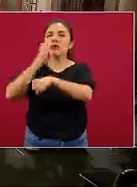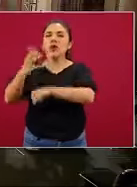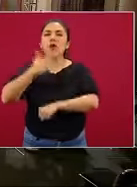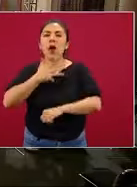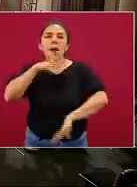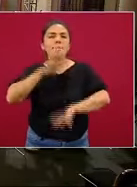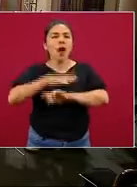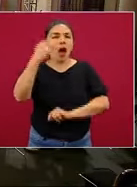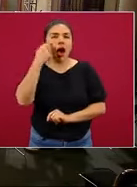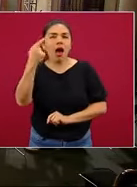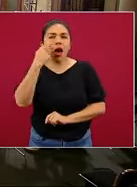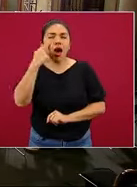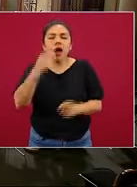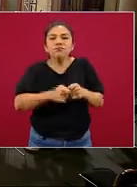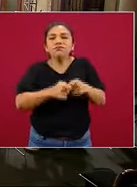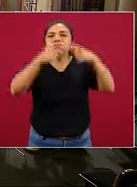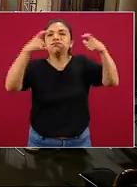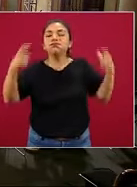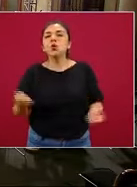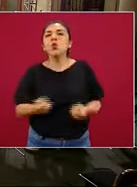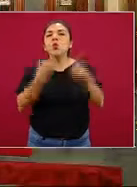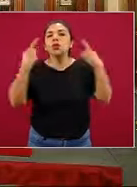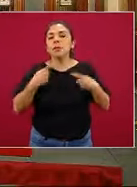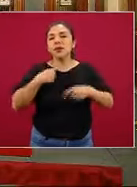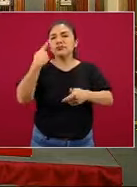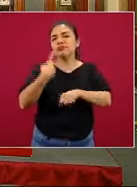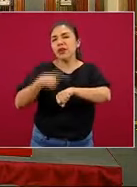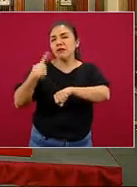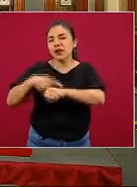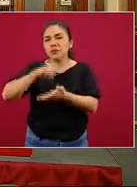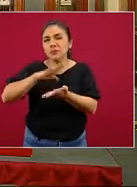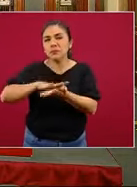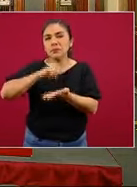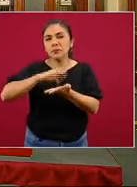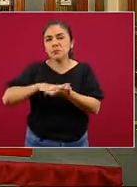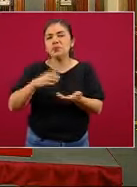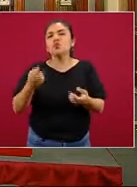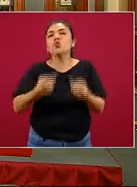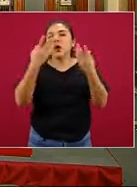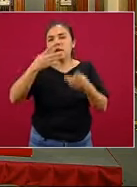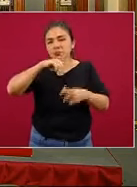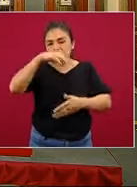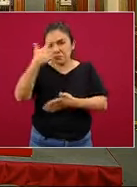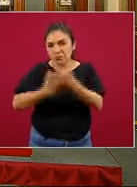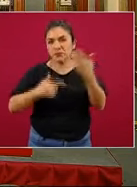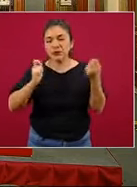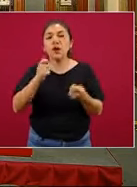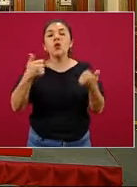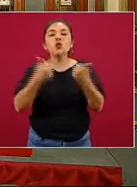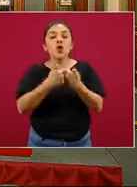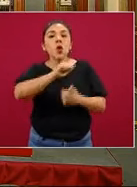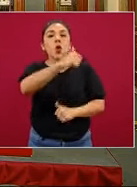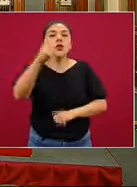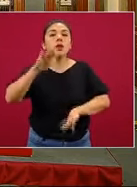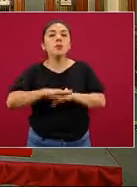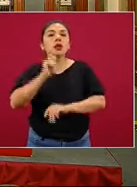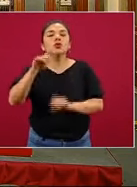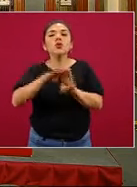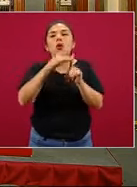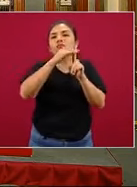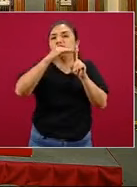una tendencia creciente en el número de casos registrados y estimados y aquellas que están en etapa de meseta,